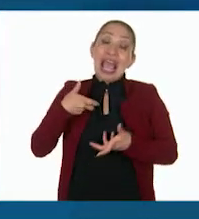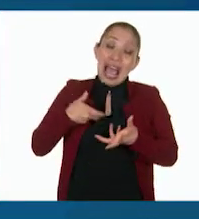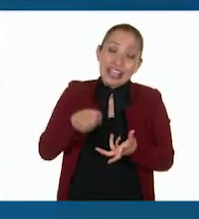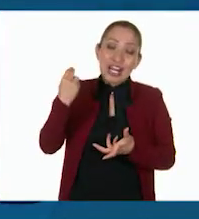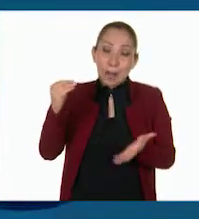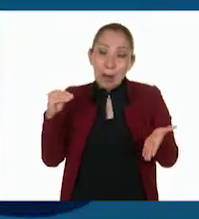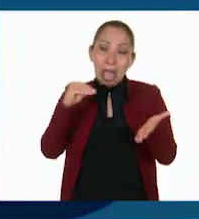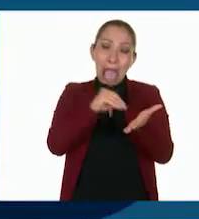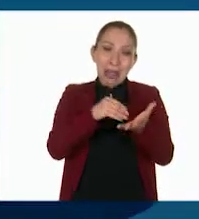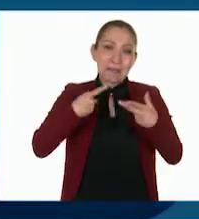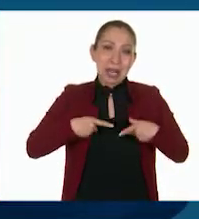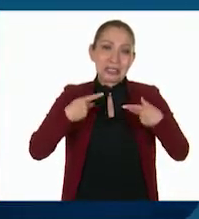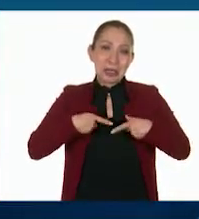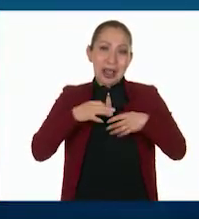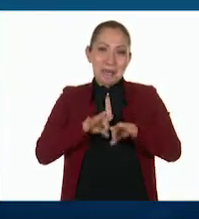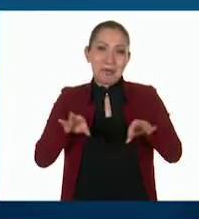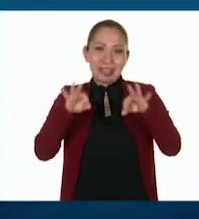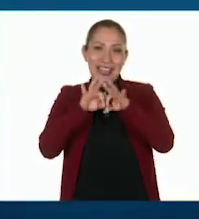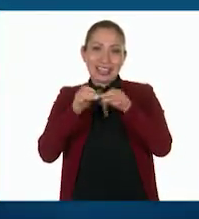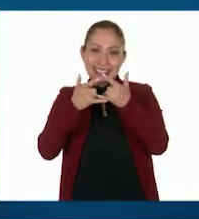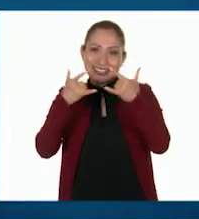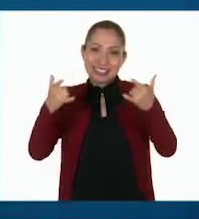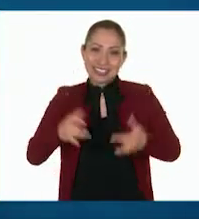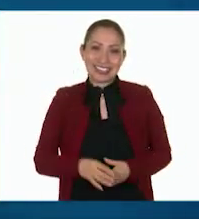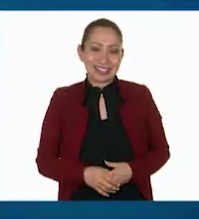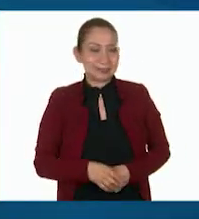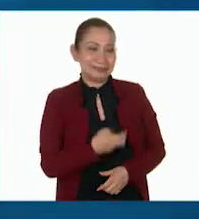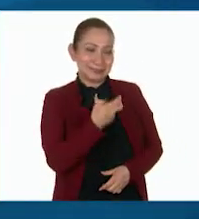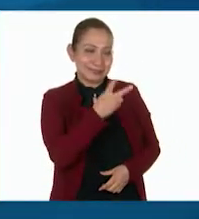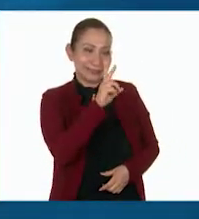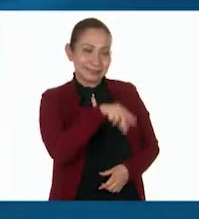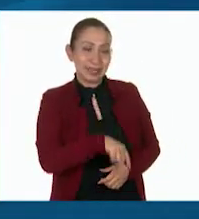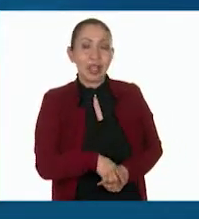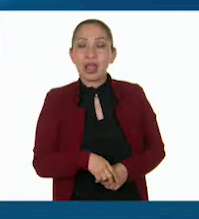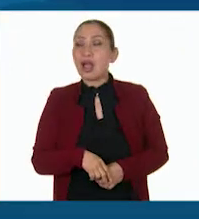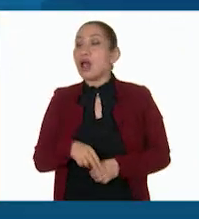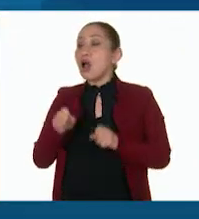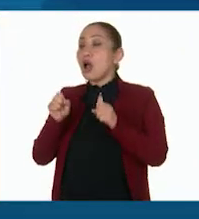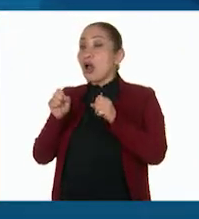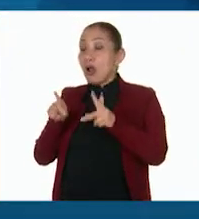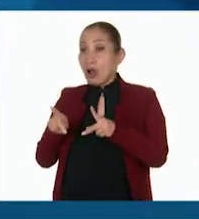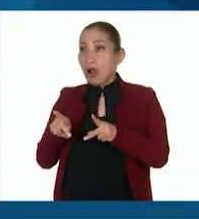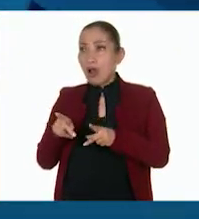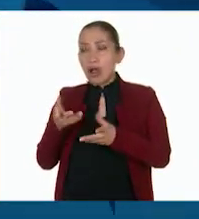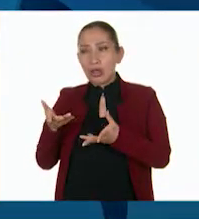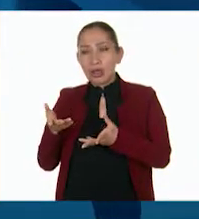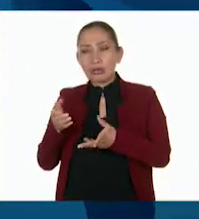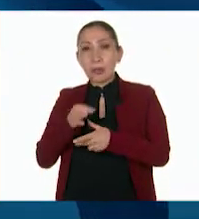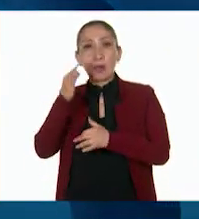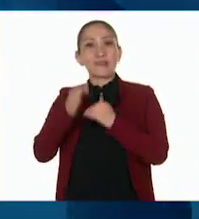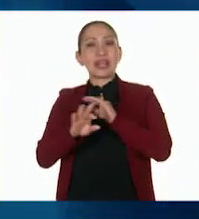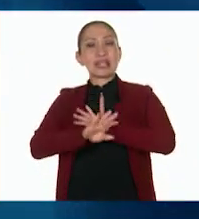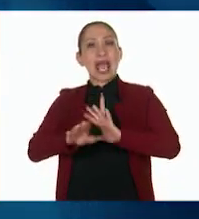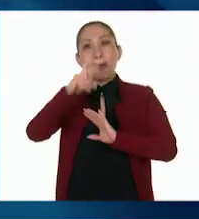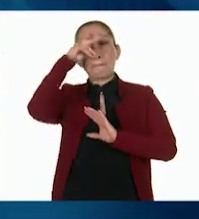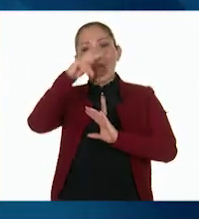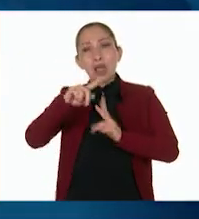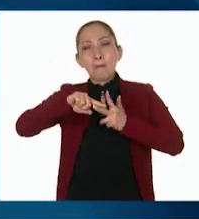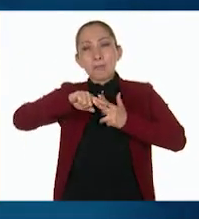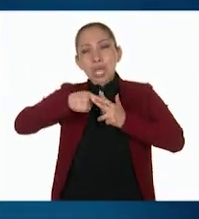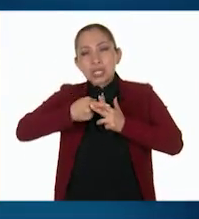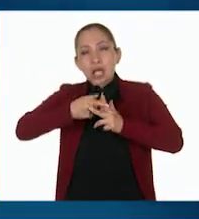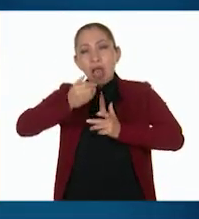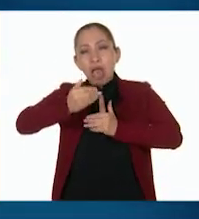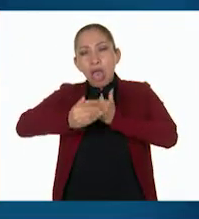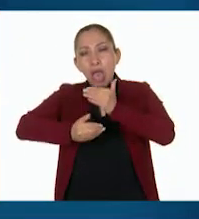tiene el nombre de un personaje importante para la historia. Exacto. Ok, y de esta manera, por fin México se encaminará